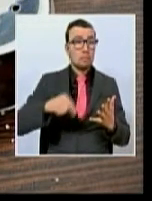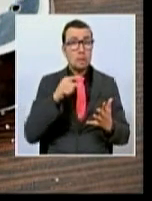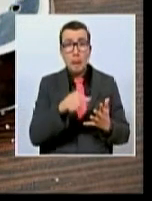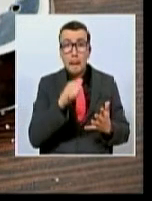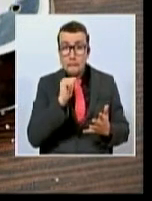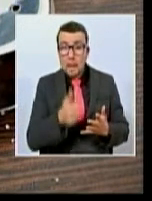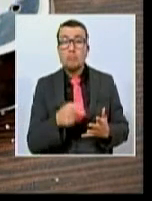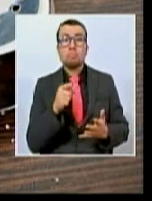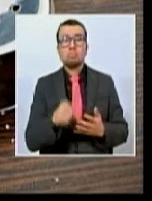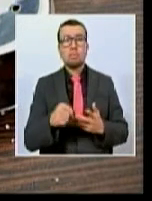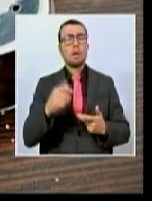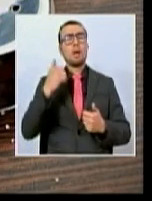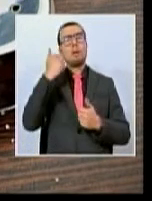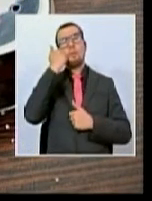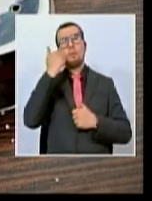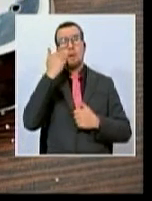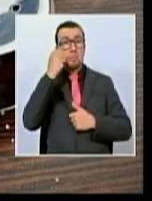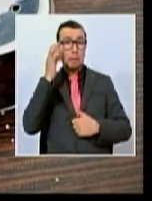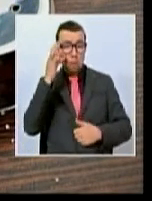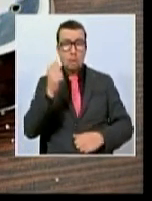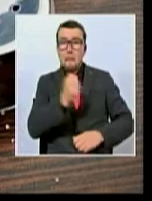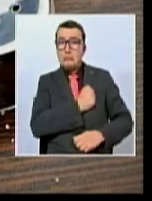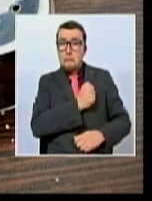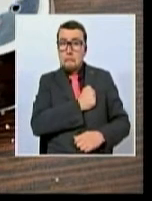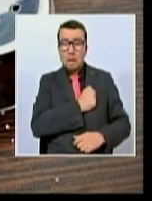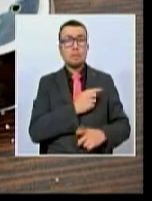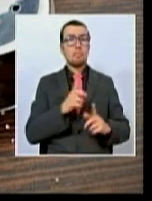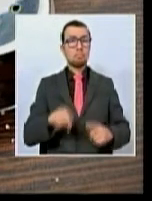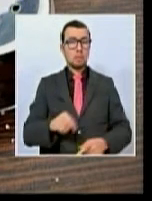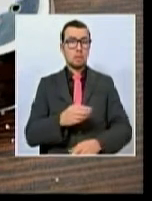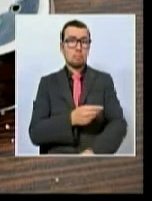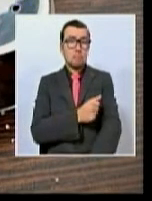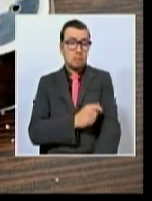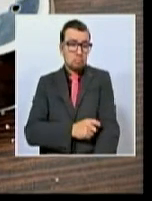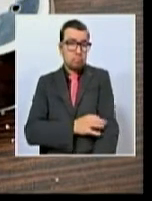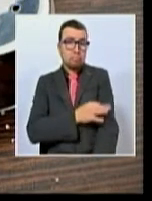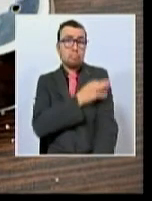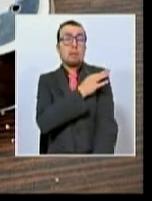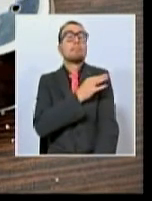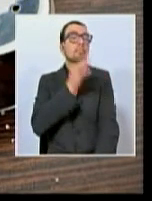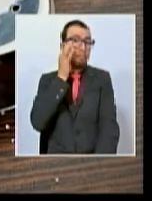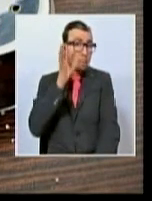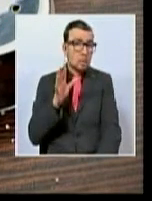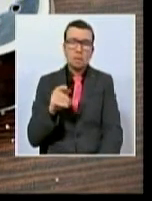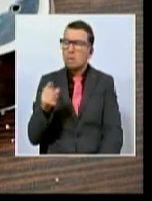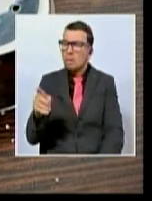el riesgo de sufrir enfermedades cardiovasculares y presión alta, pues básicamente es